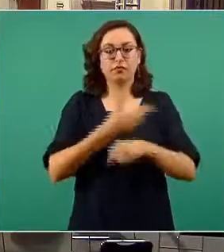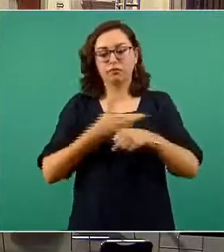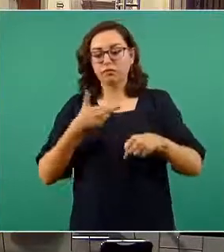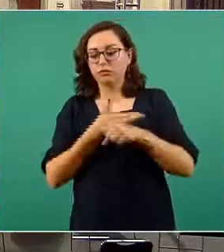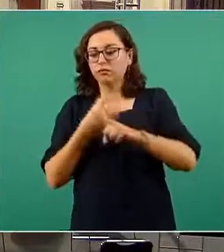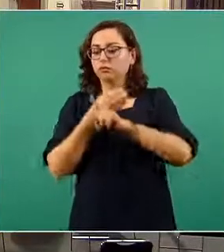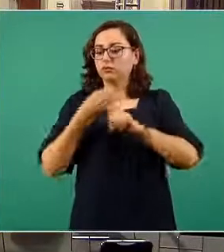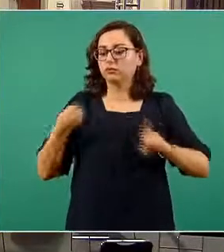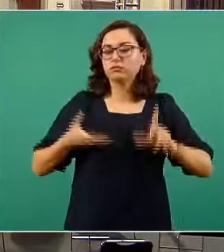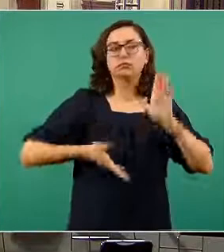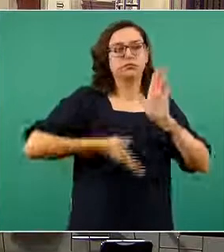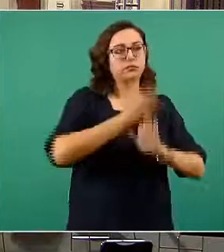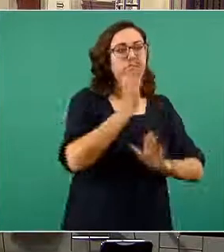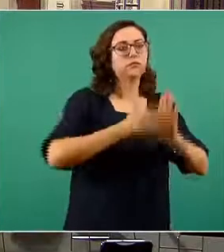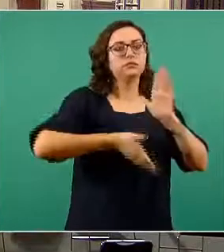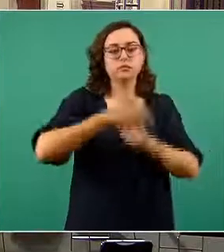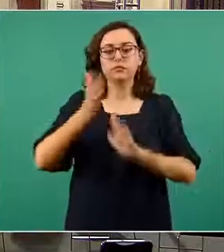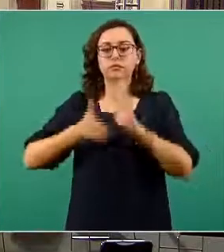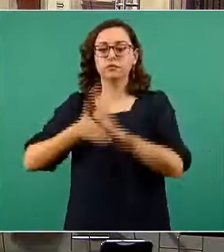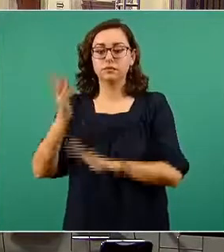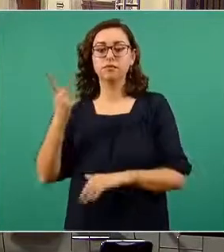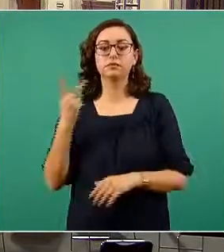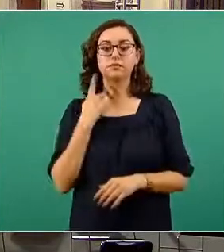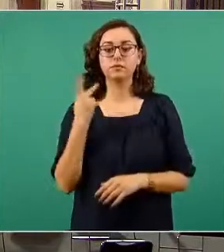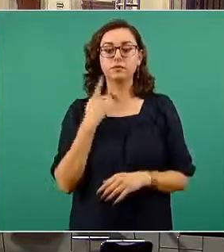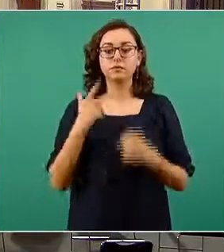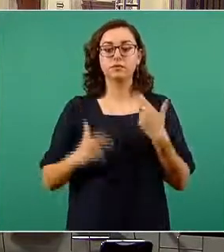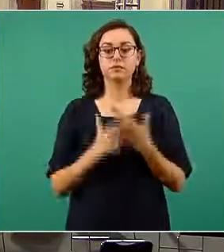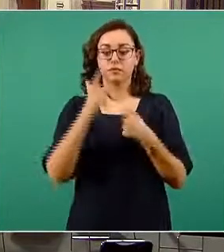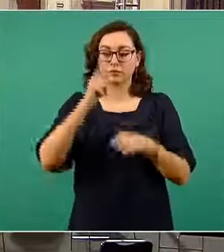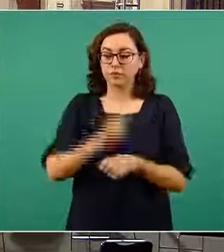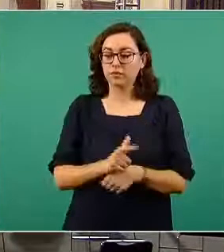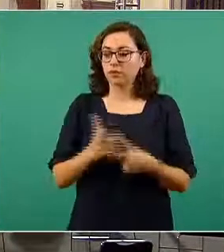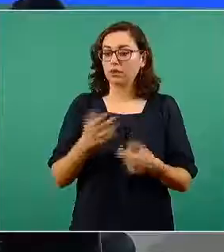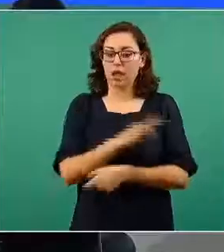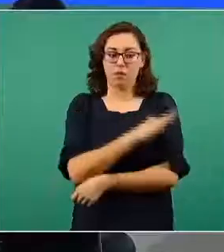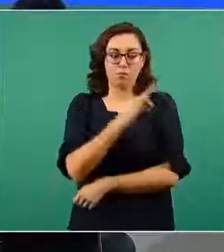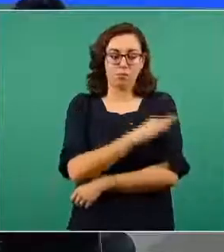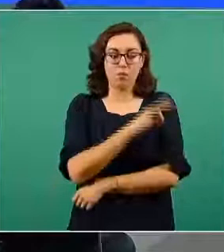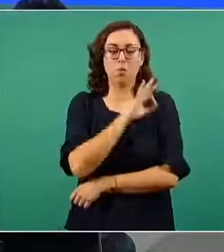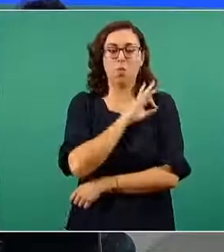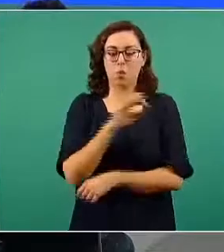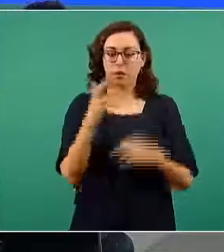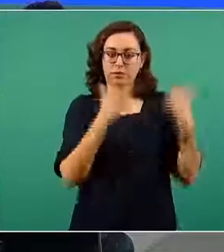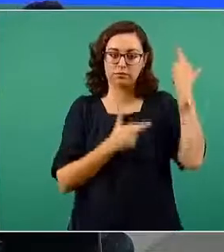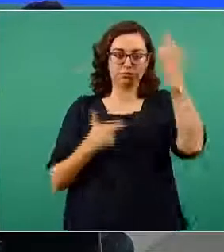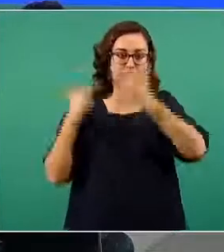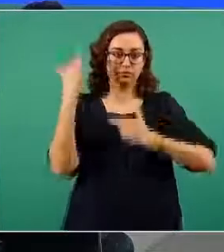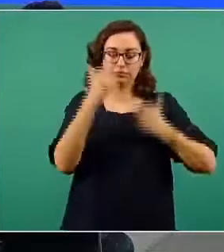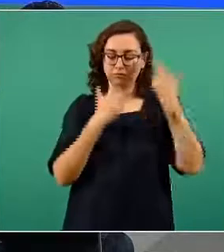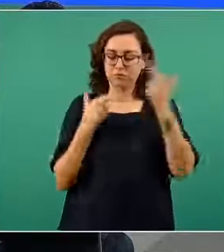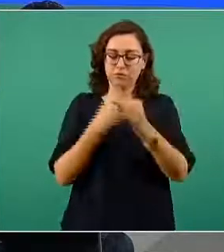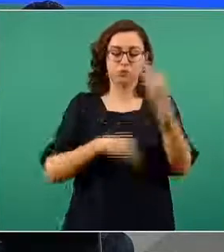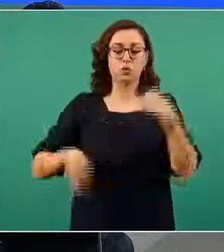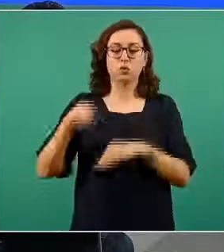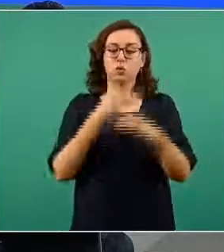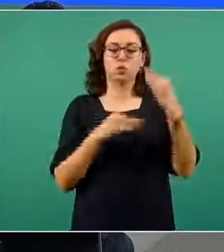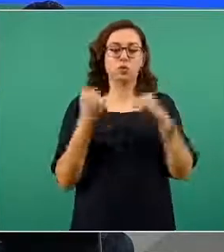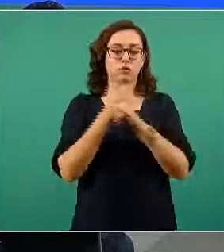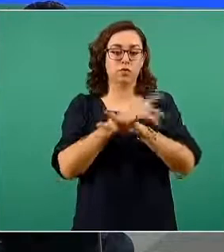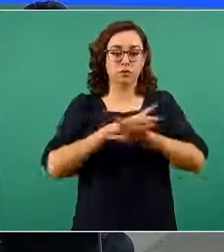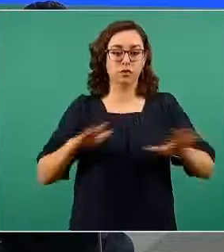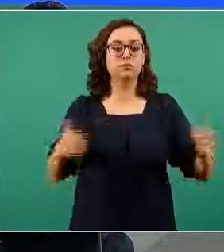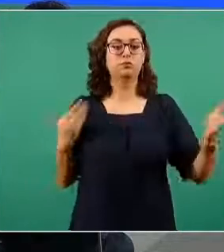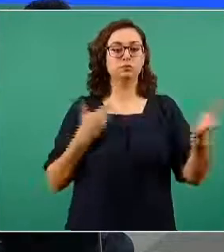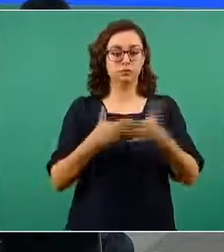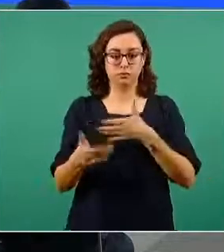la misma estrategia, la política nacional de vacunación, la pueden ustedes consultar, las versiones más recientes. Recordemos que